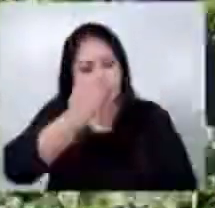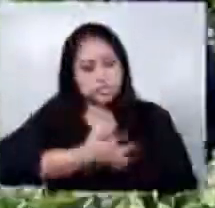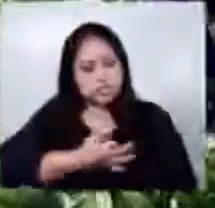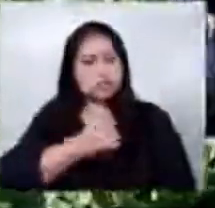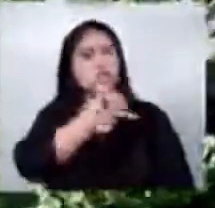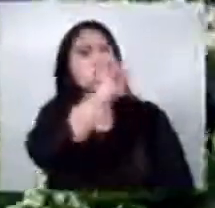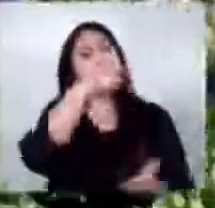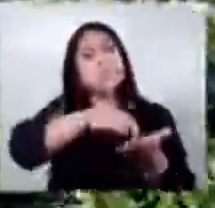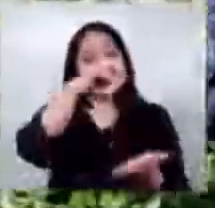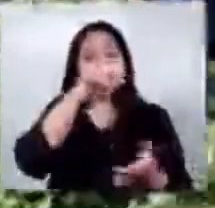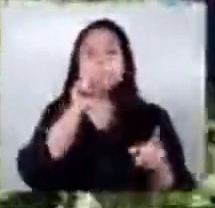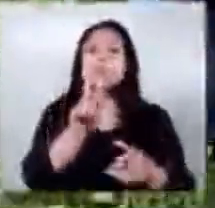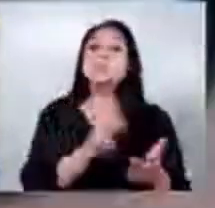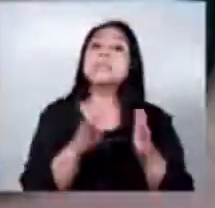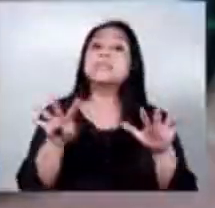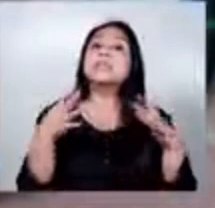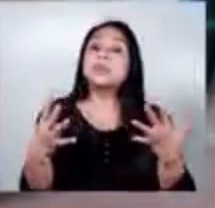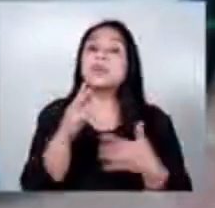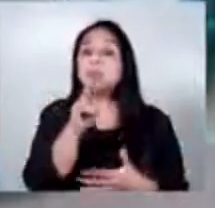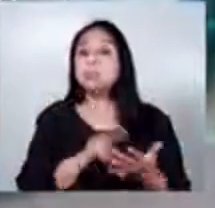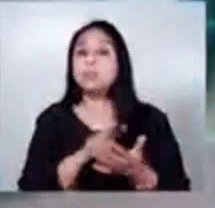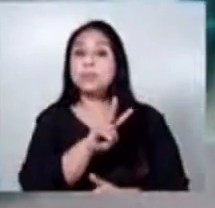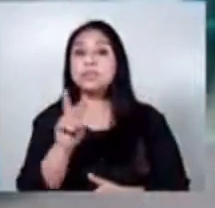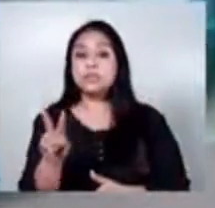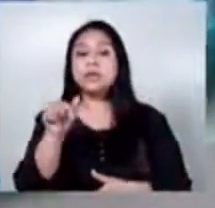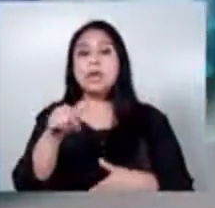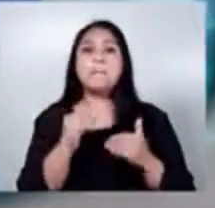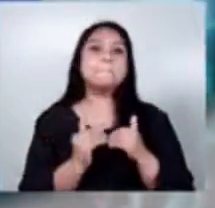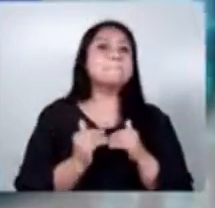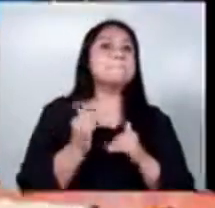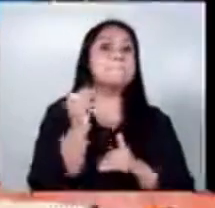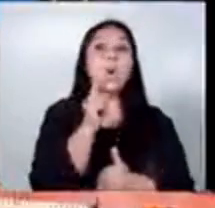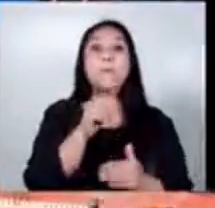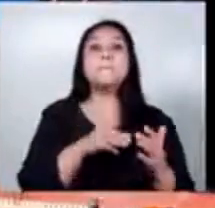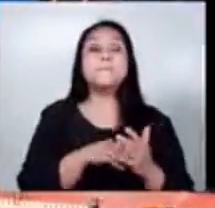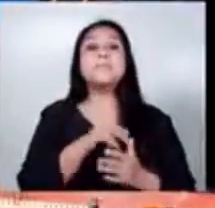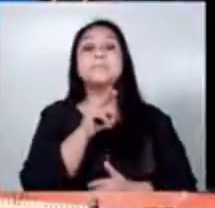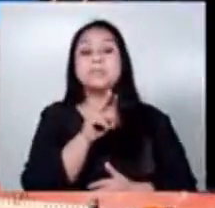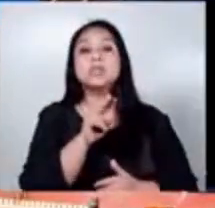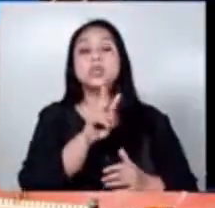empleos dignos en el extranjero. Del 2019 al 2022 creció un